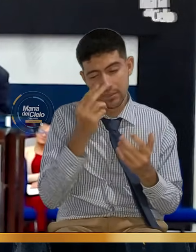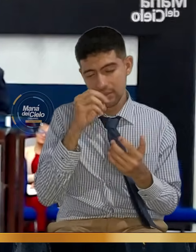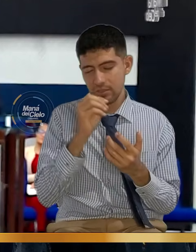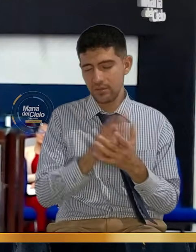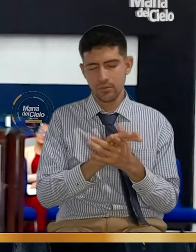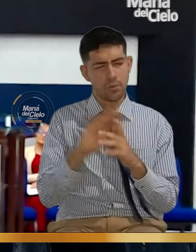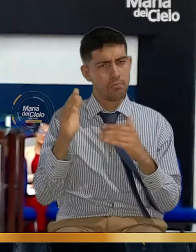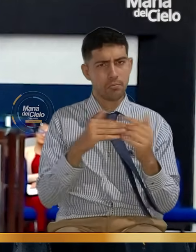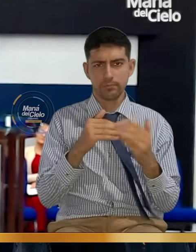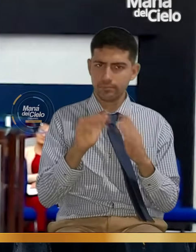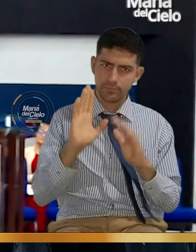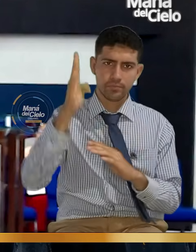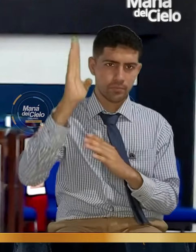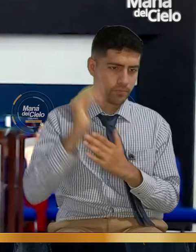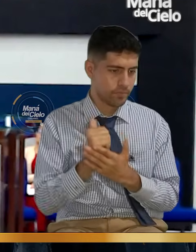Isaac